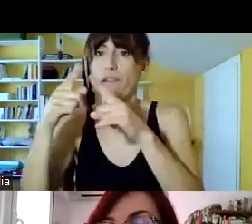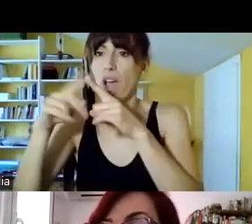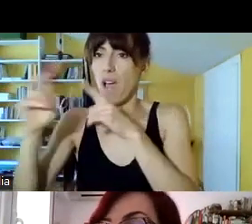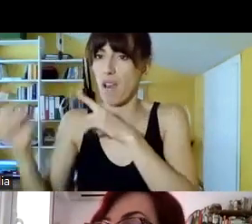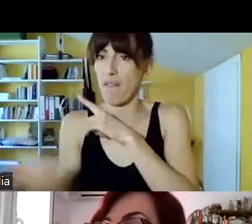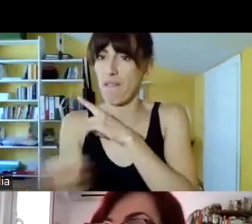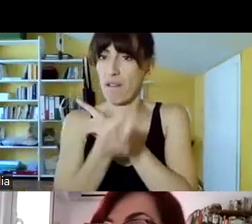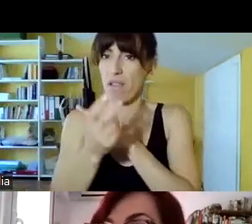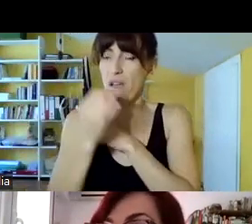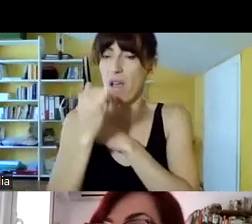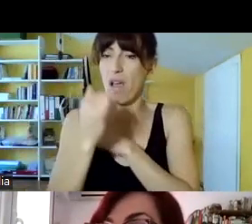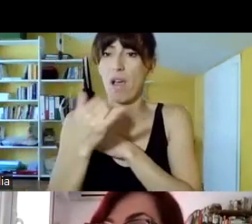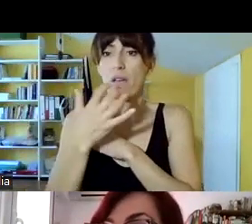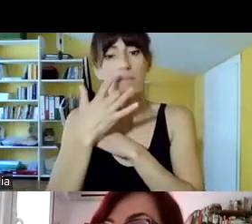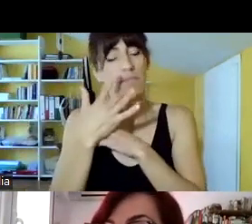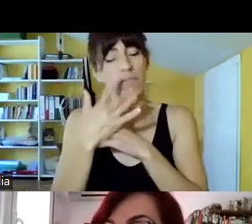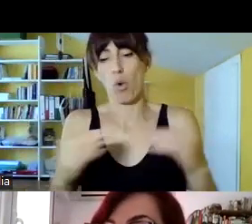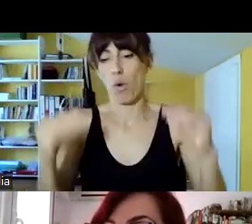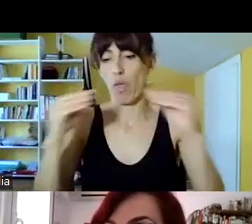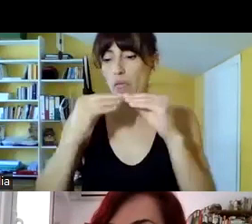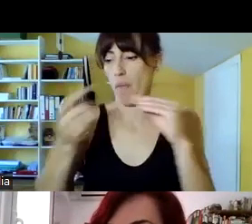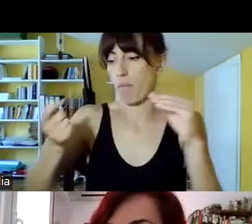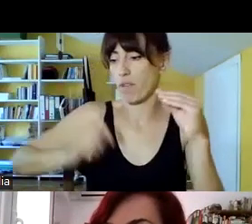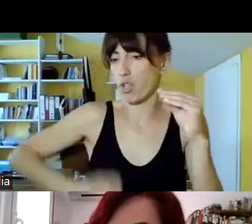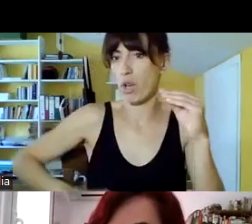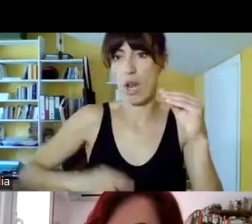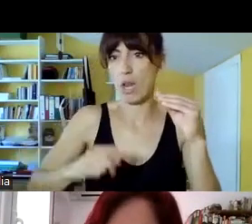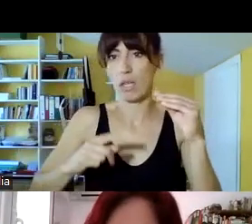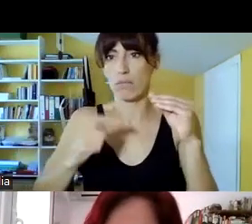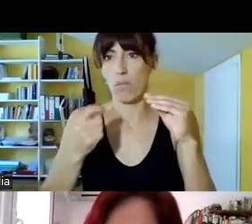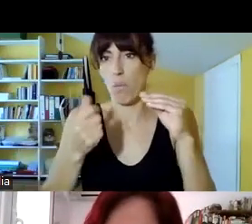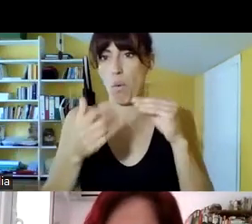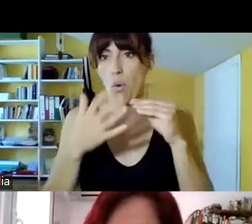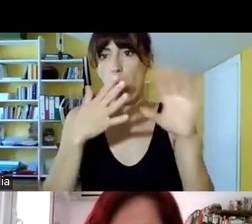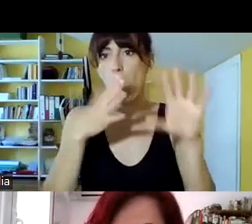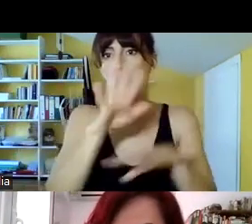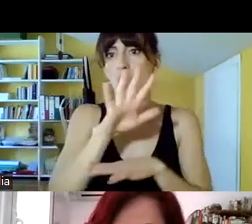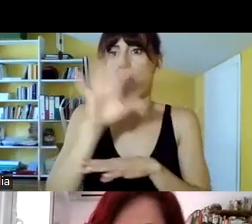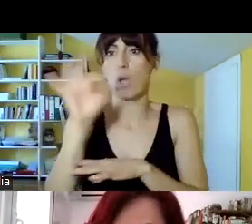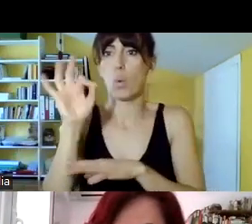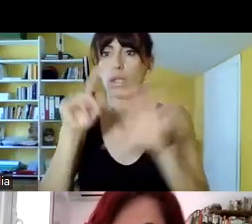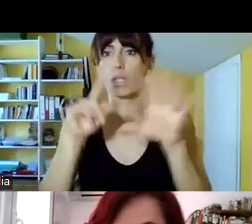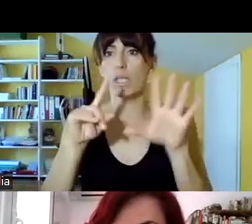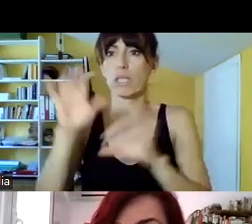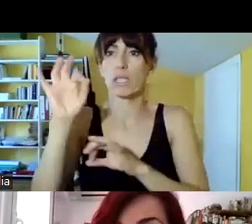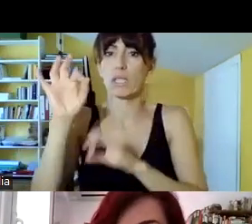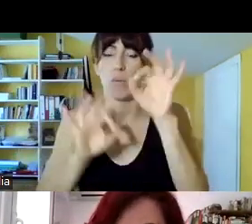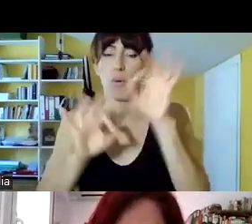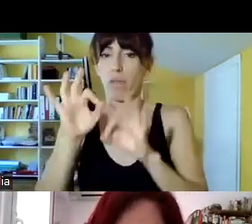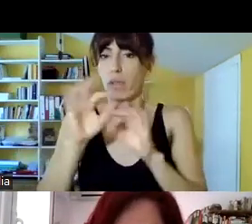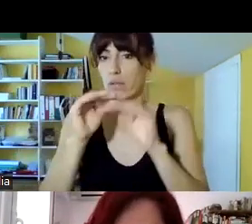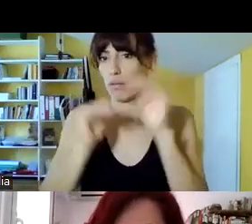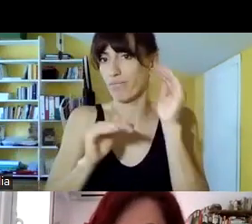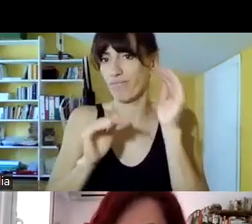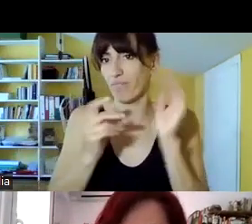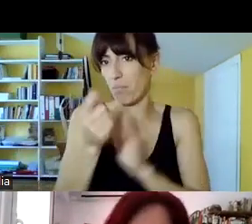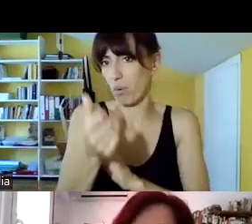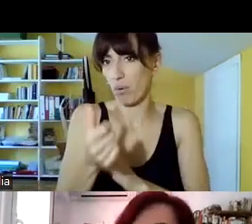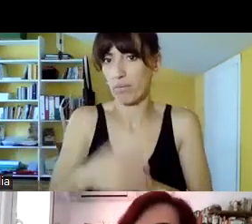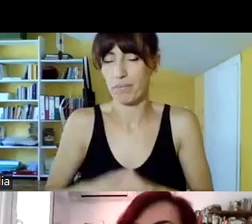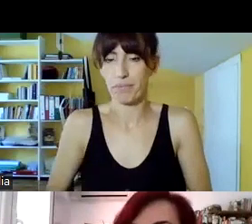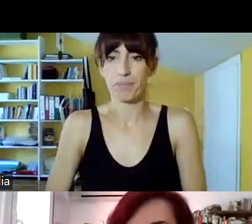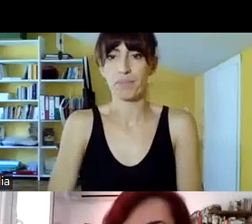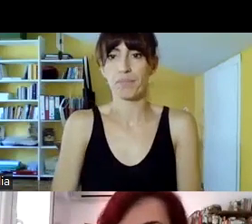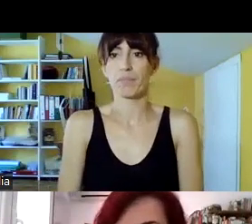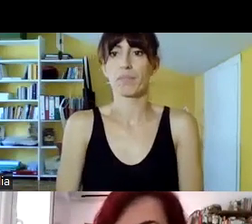la concordancia entre profesionales es bastante baja, o sea, no pasa del 50 al 60% según los estudios. Por tanto,